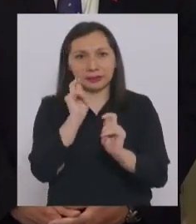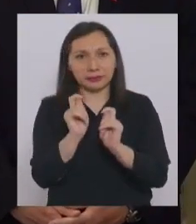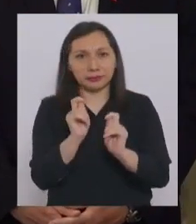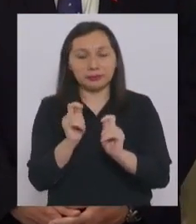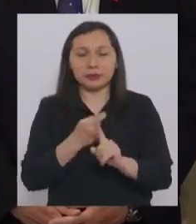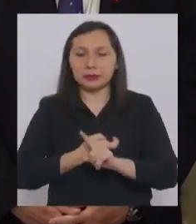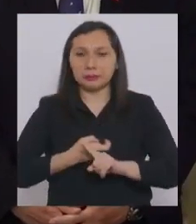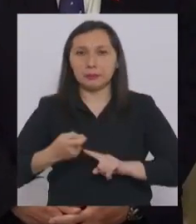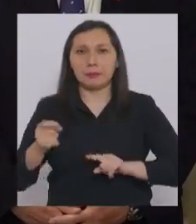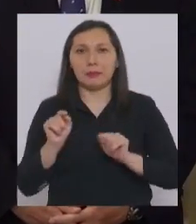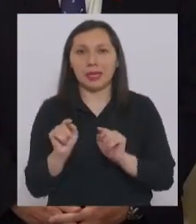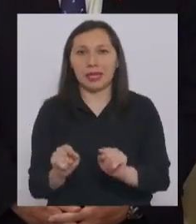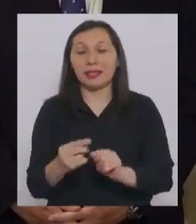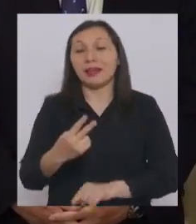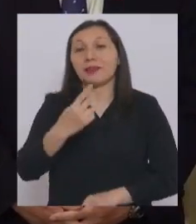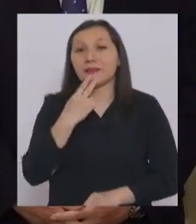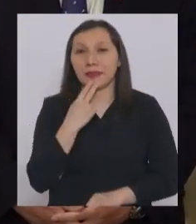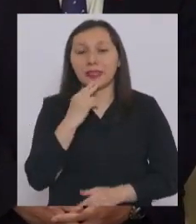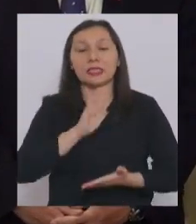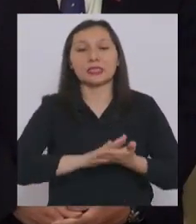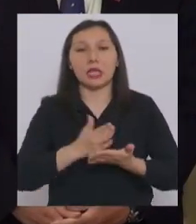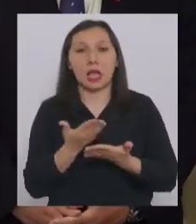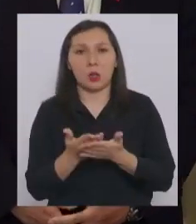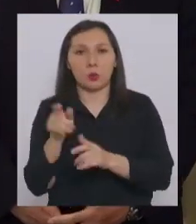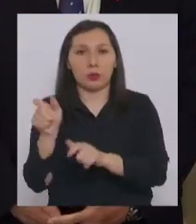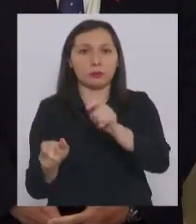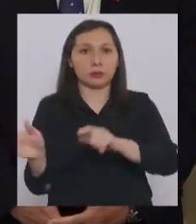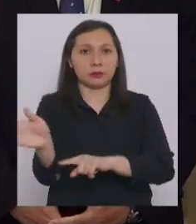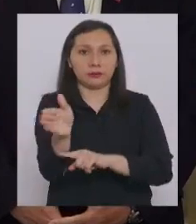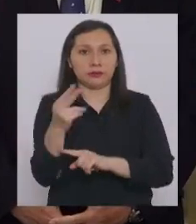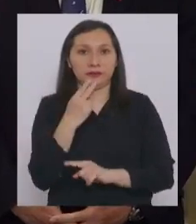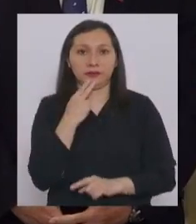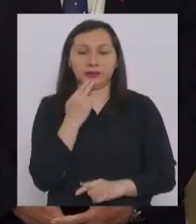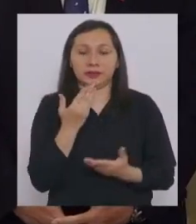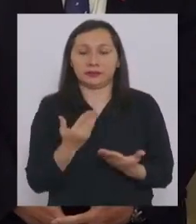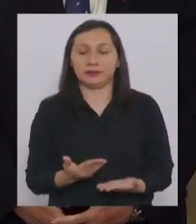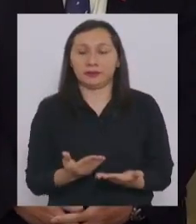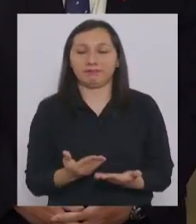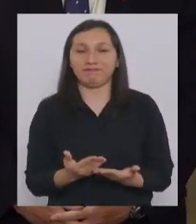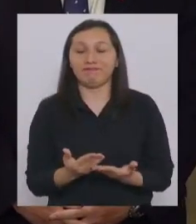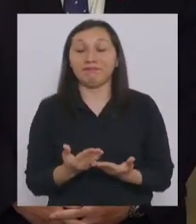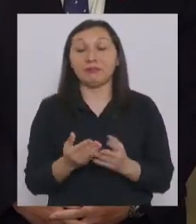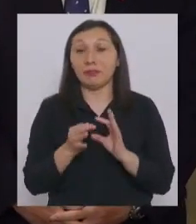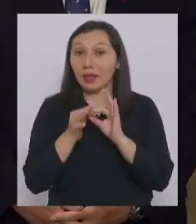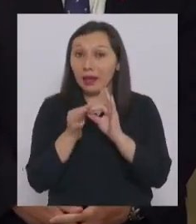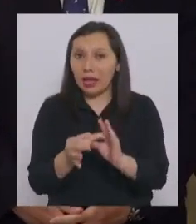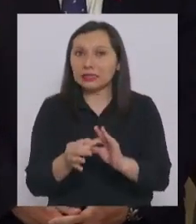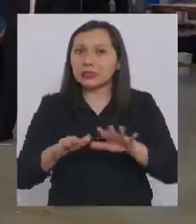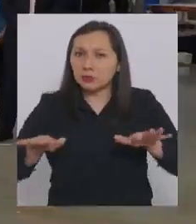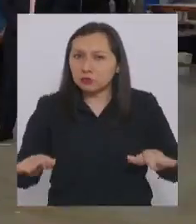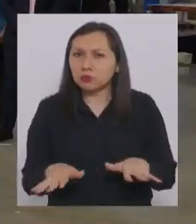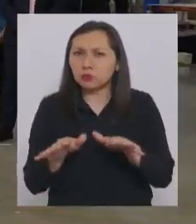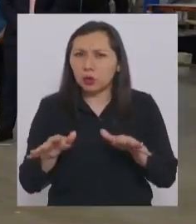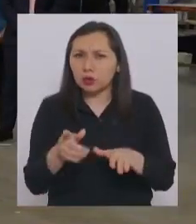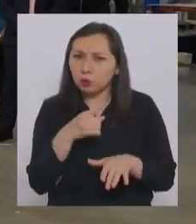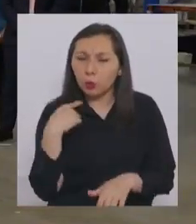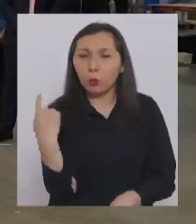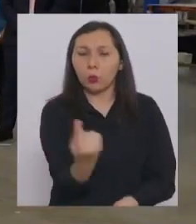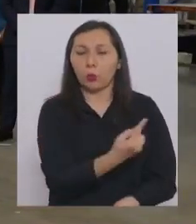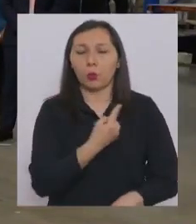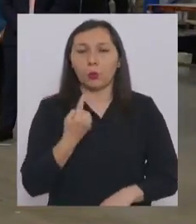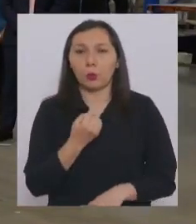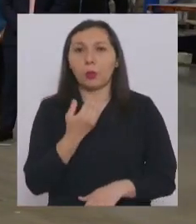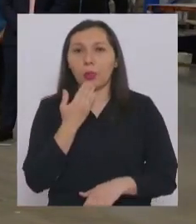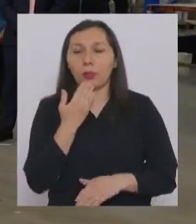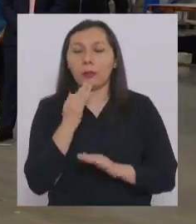y amenazas para la vida y la salud de nuestros compatriotas. Pero gracias al esfuerzo de todos y también